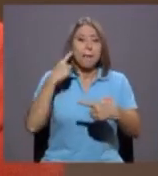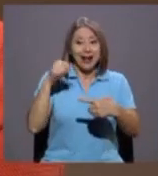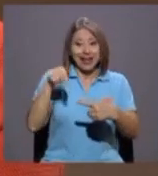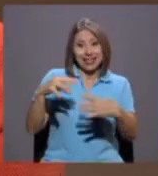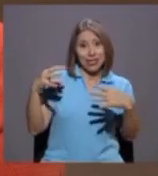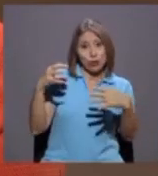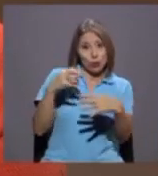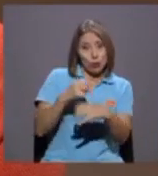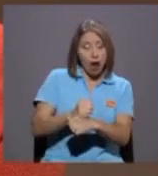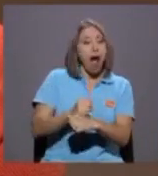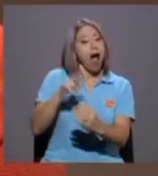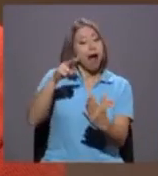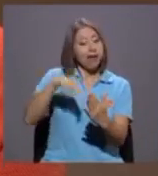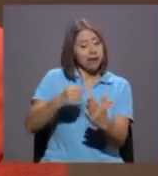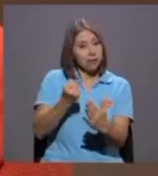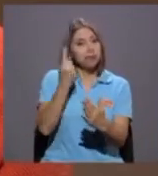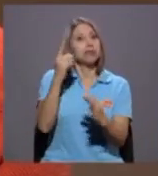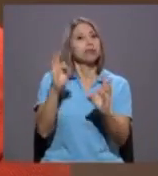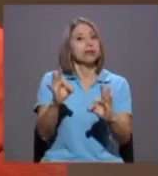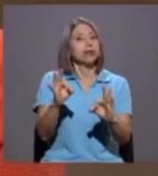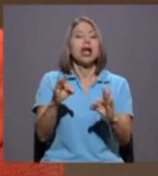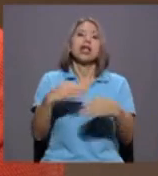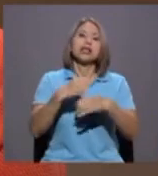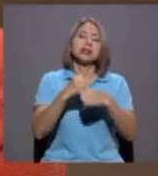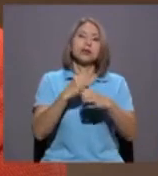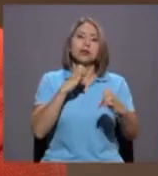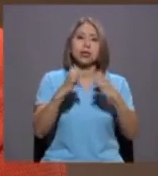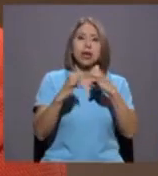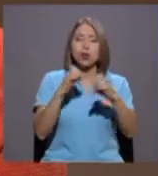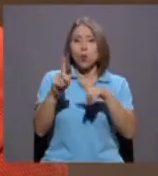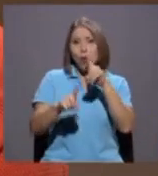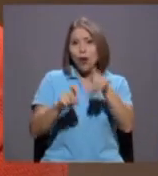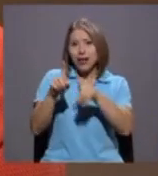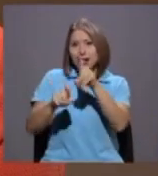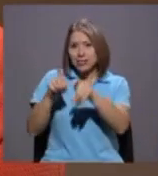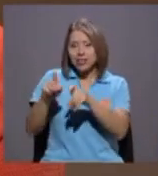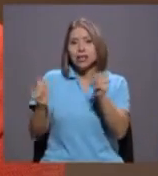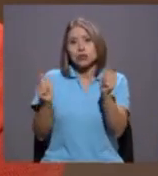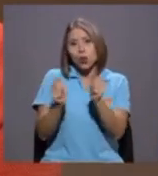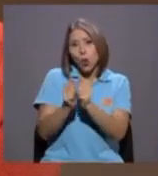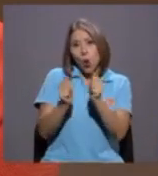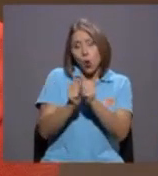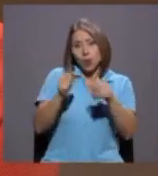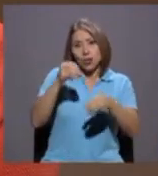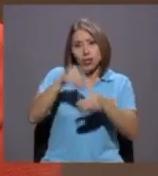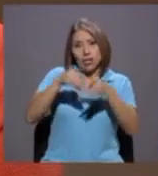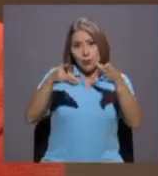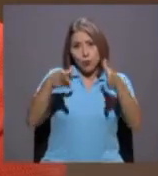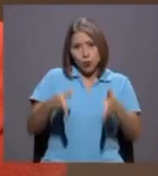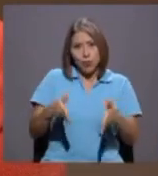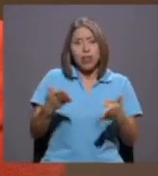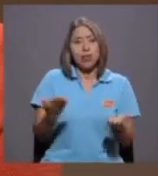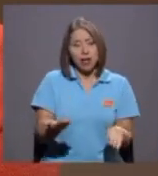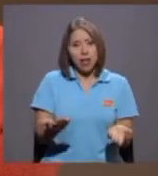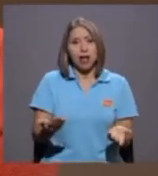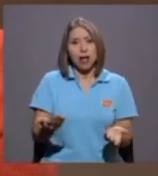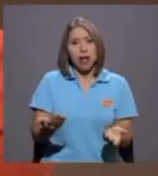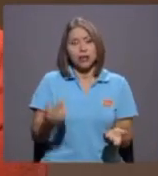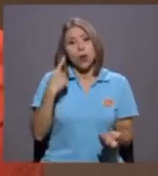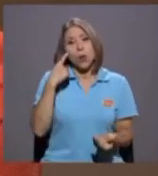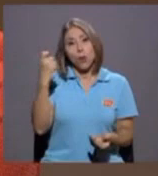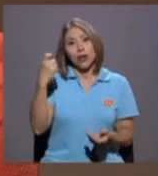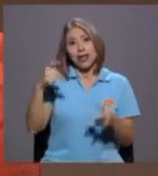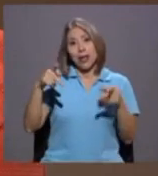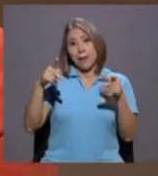comprensible. Hicimos algunas encuestas, hemos hecho encuestas con los señores y señoras diputadas, puesto que el